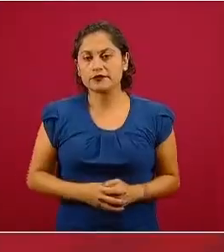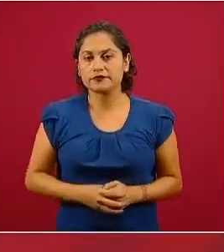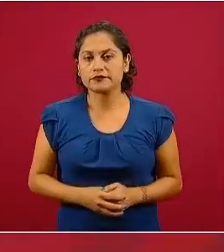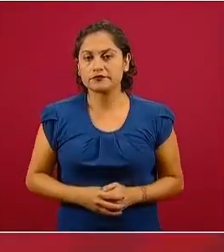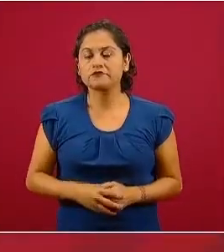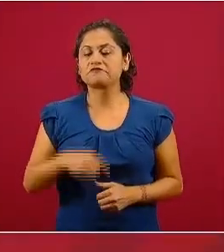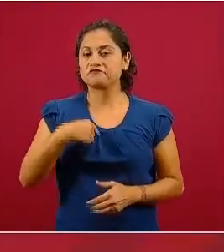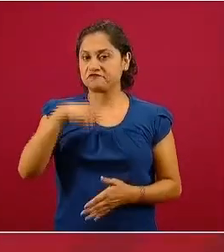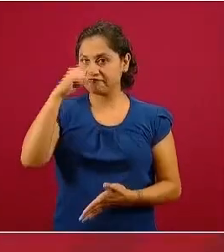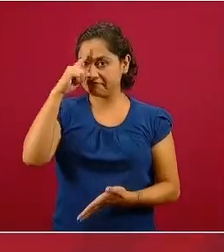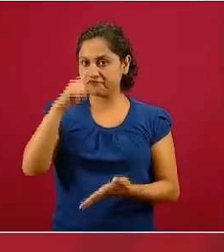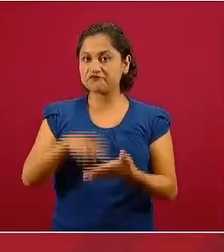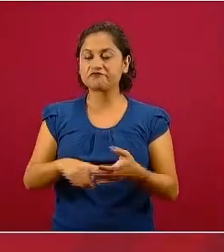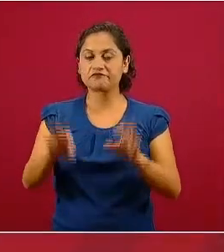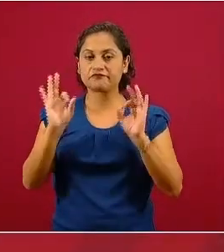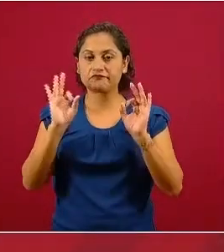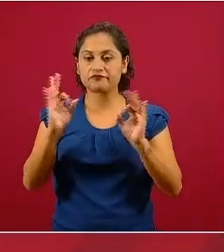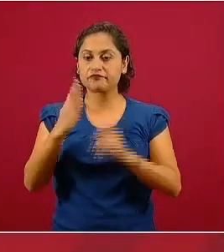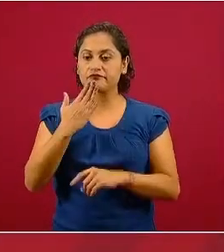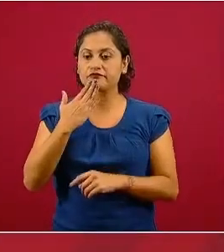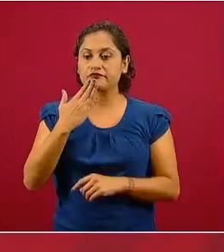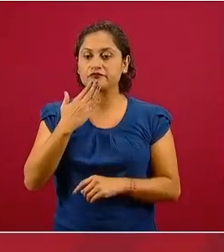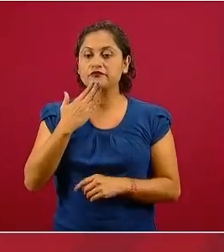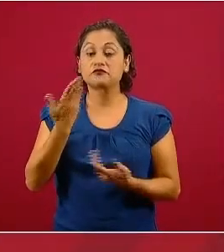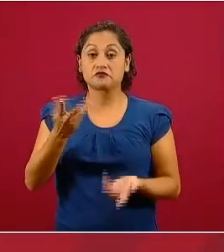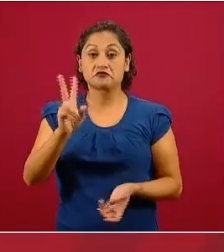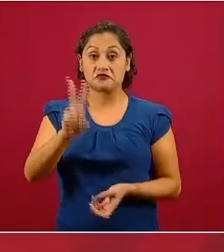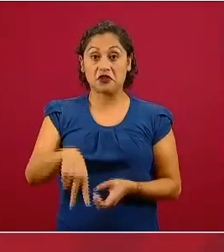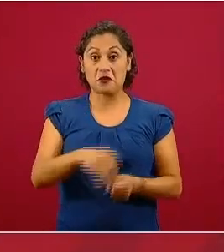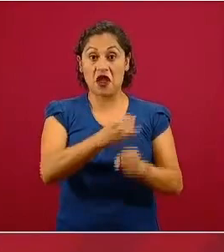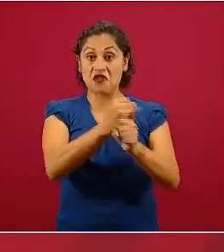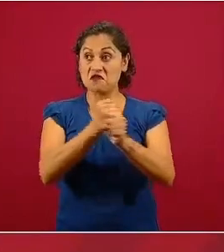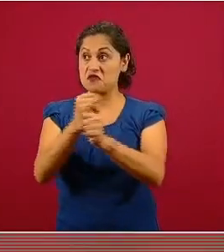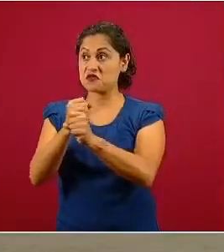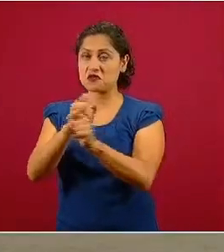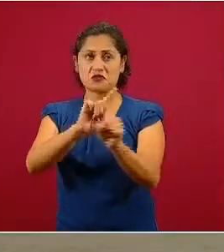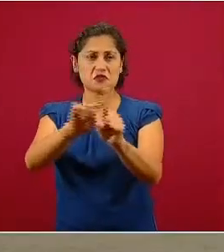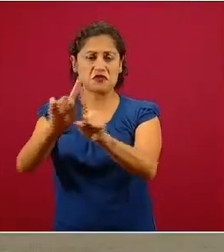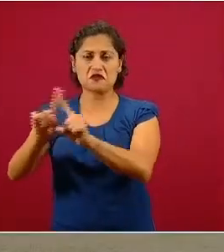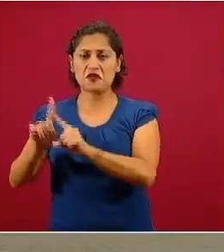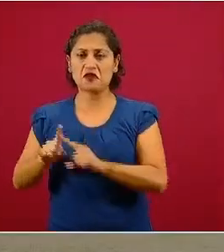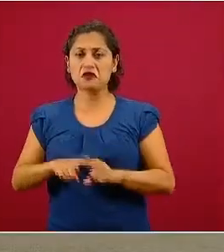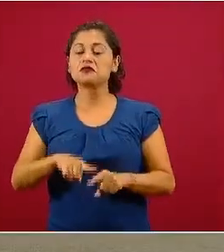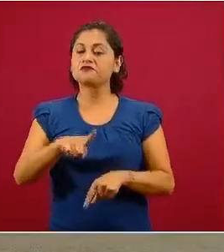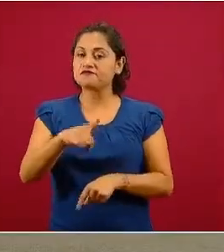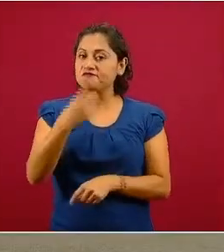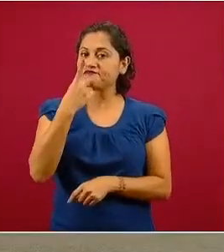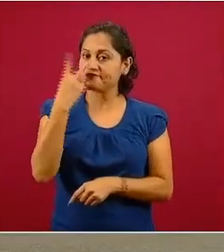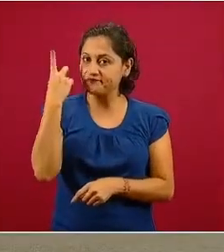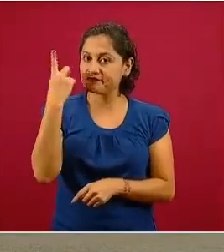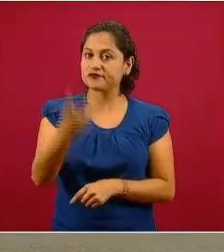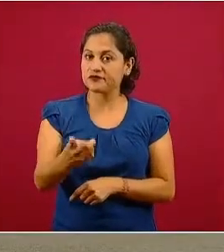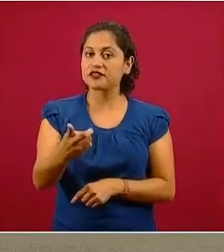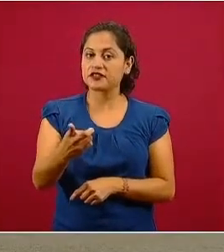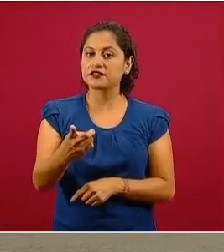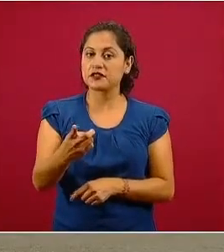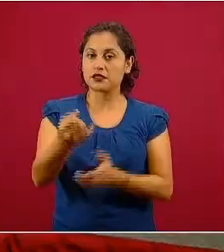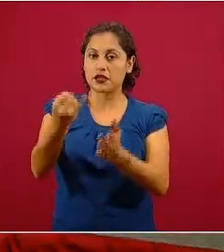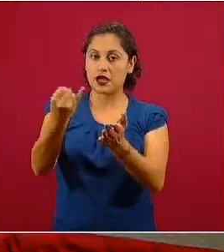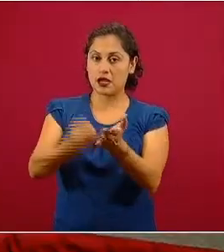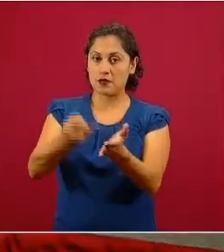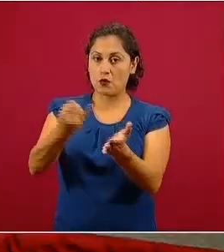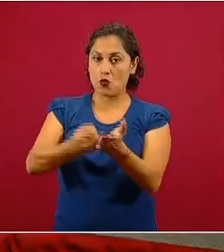existan estas iniciativas. Existe investigación extensa en todo el mundo sobre la utilidad de estos